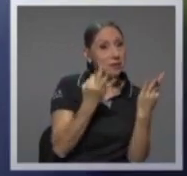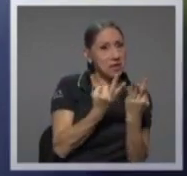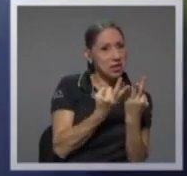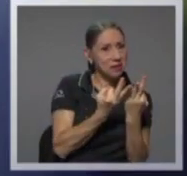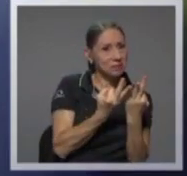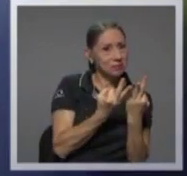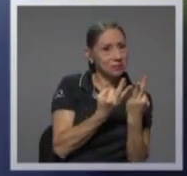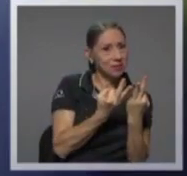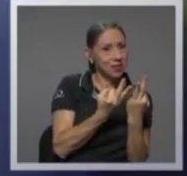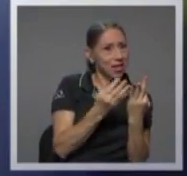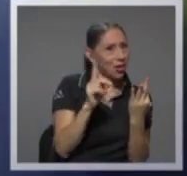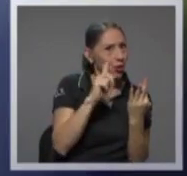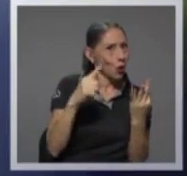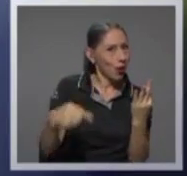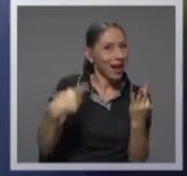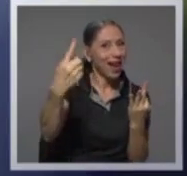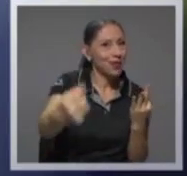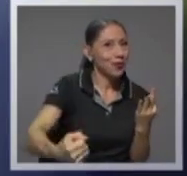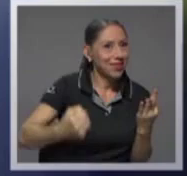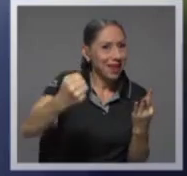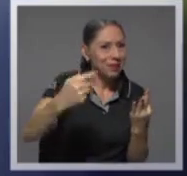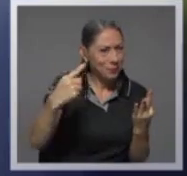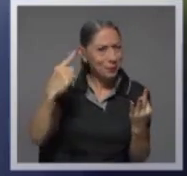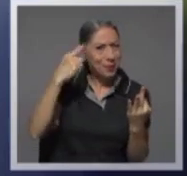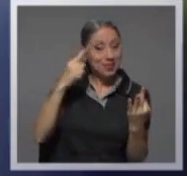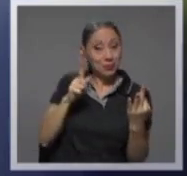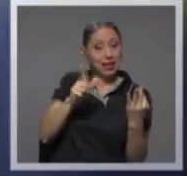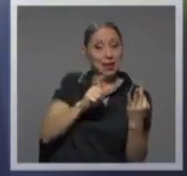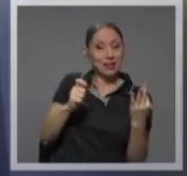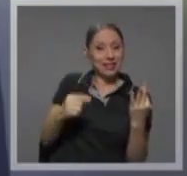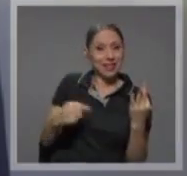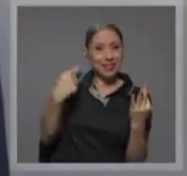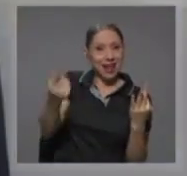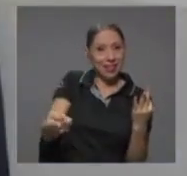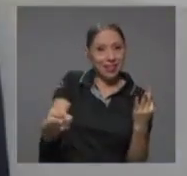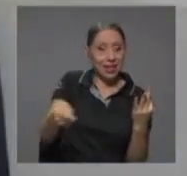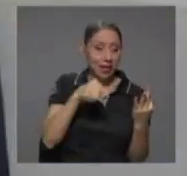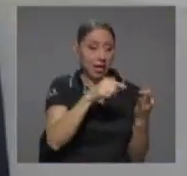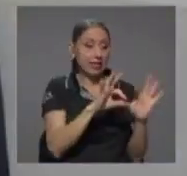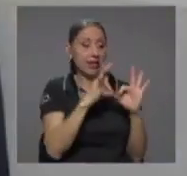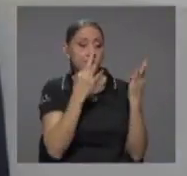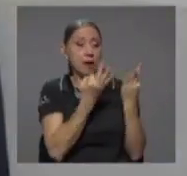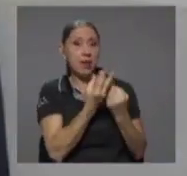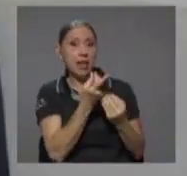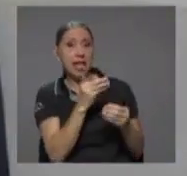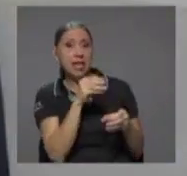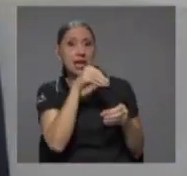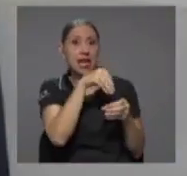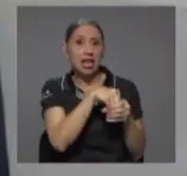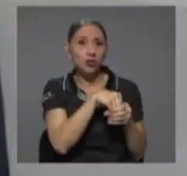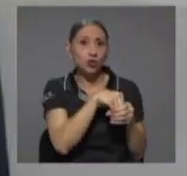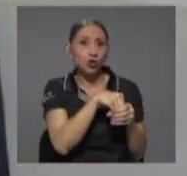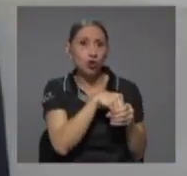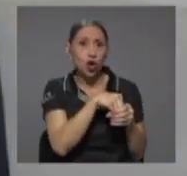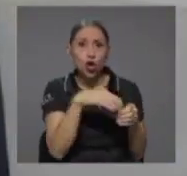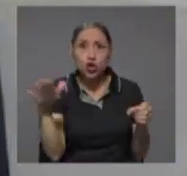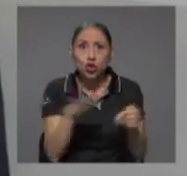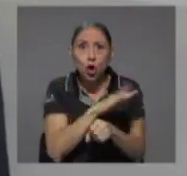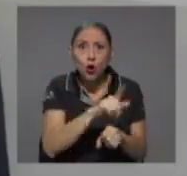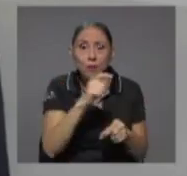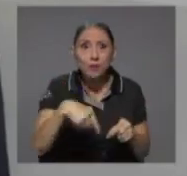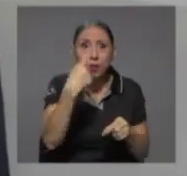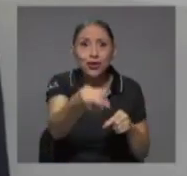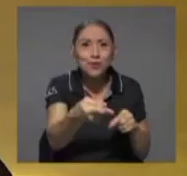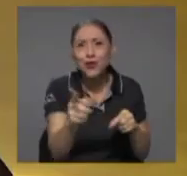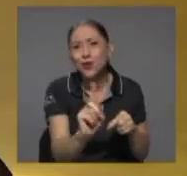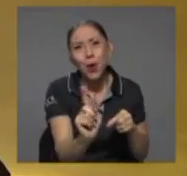mes entrante, los ingresos que tendría esa familia le alcanzarían para llegar hasta el 20 del